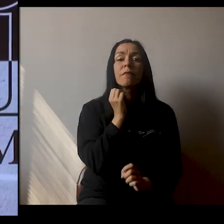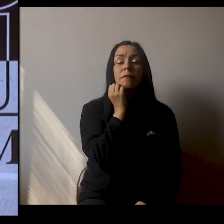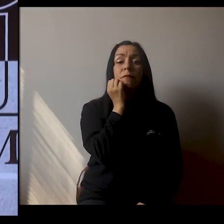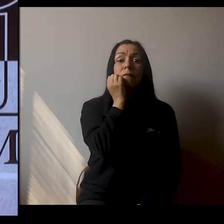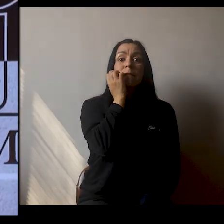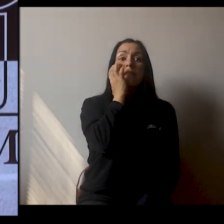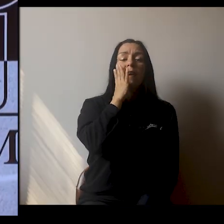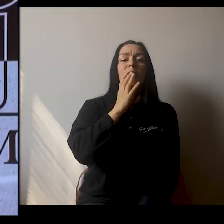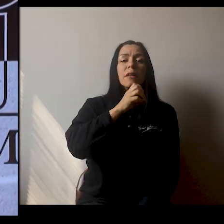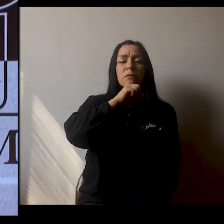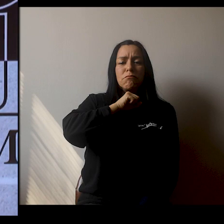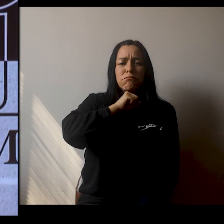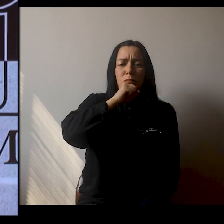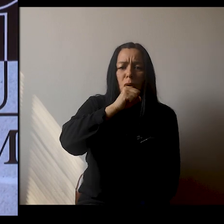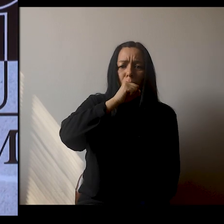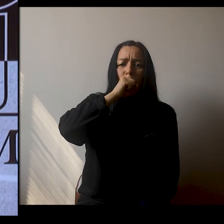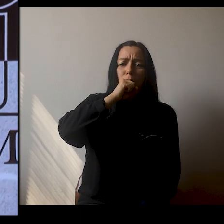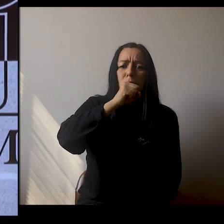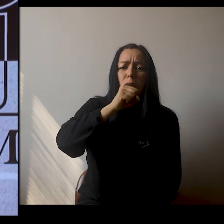fiebre, la tos